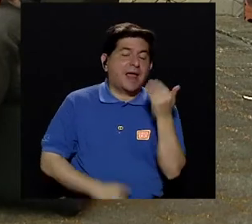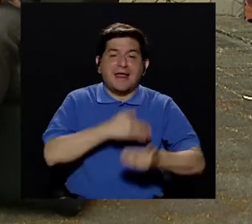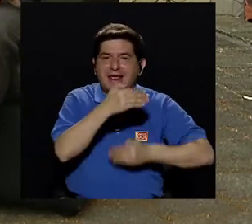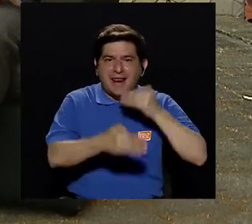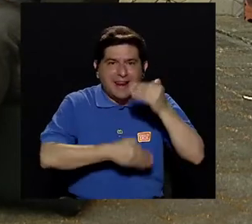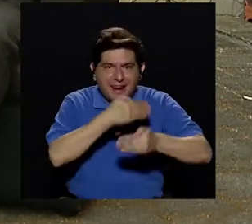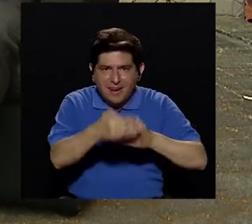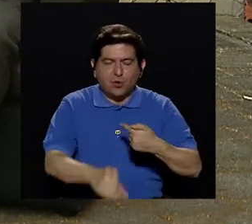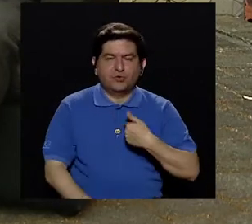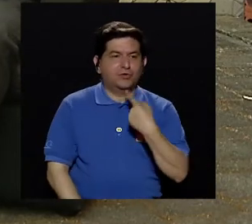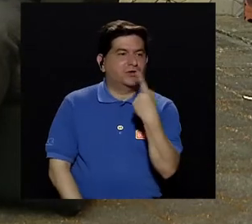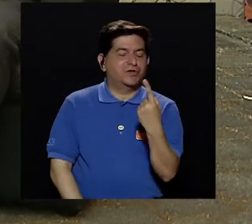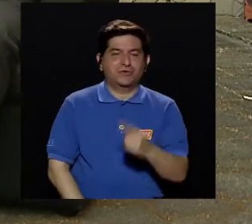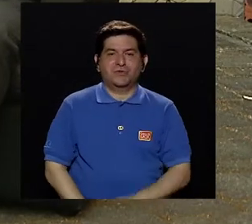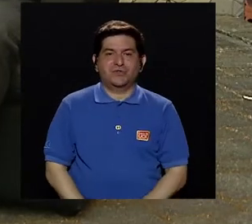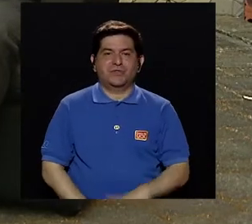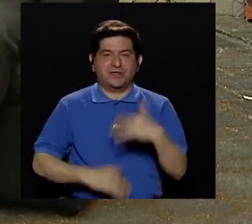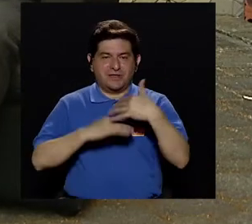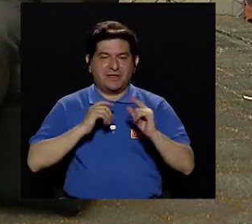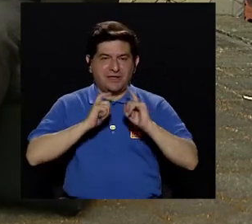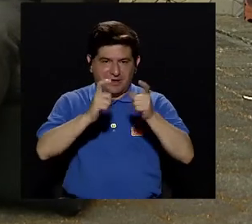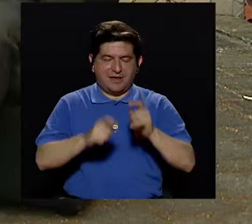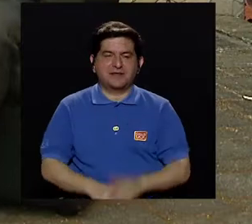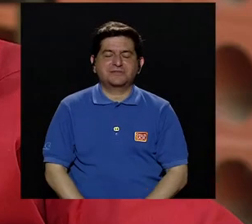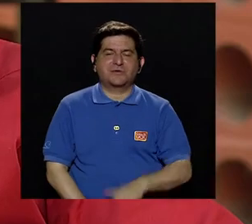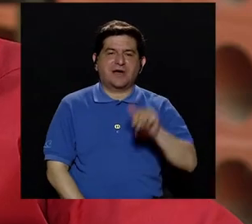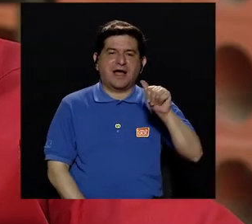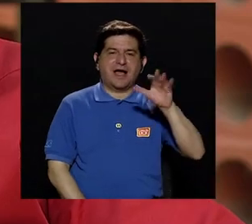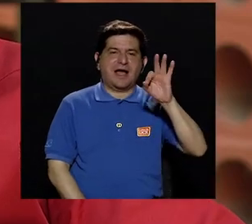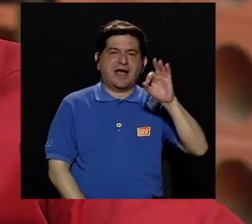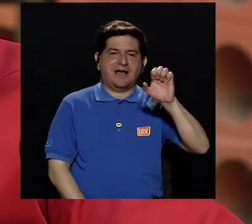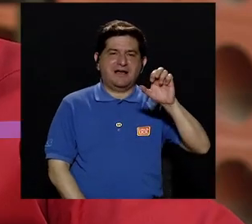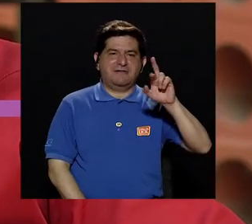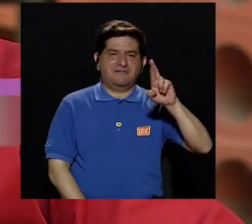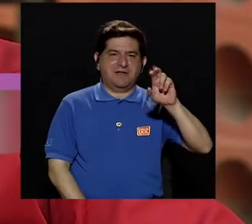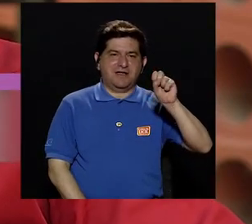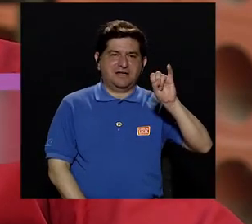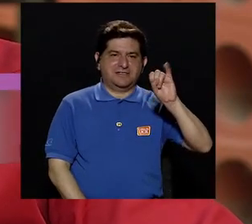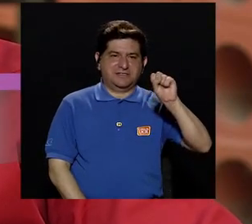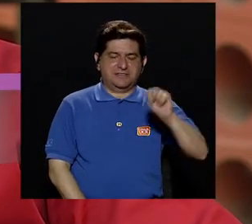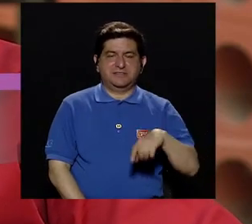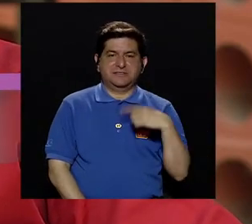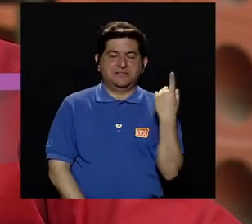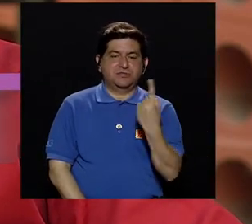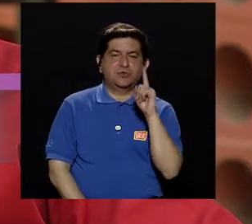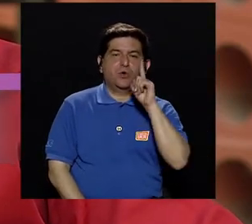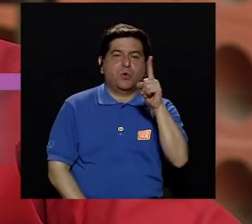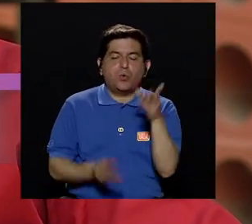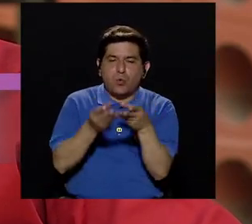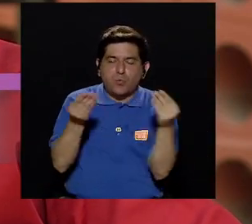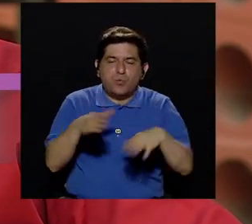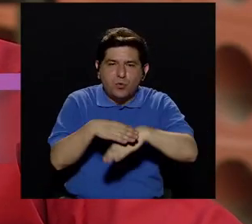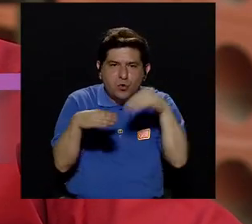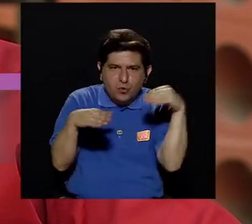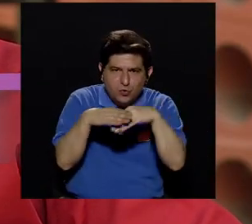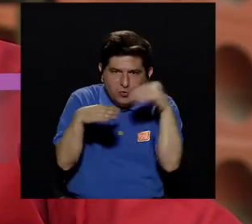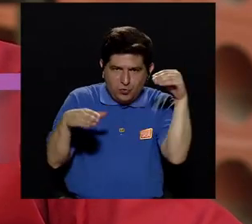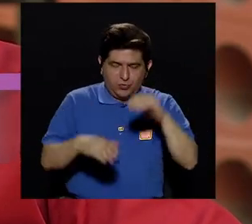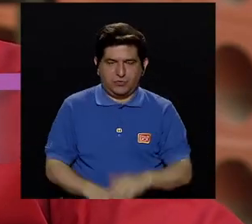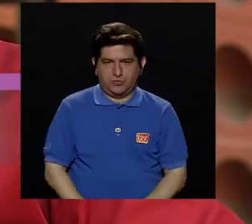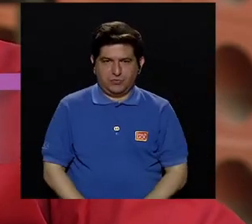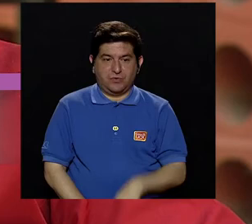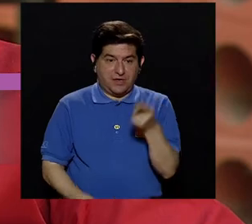otro procedimiento que me refería de donación son las aféresis. En las aféresis podemos extraer un único producto de estos que